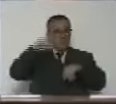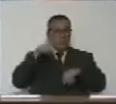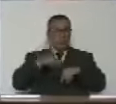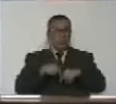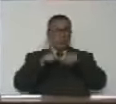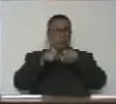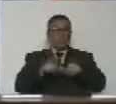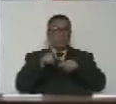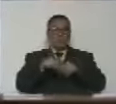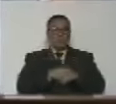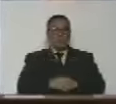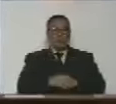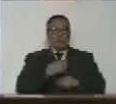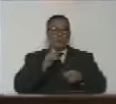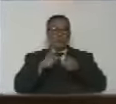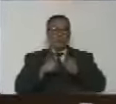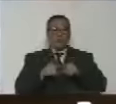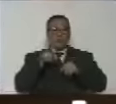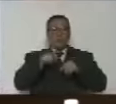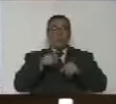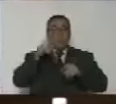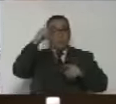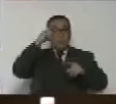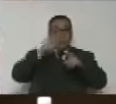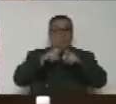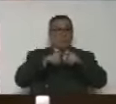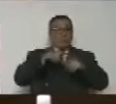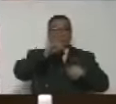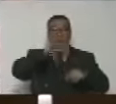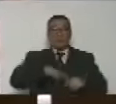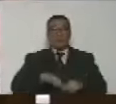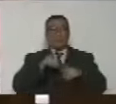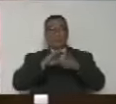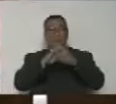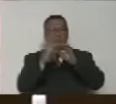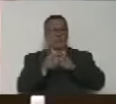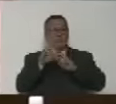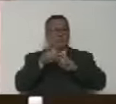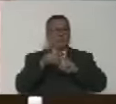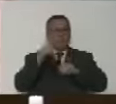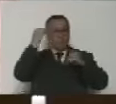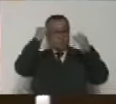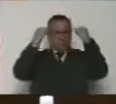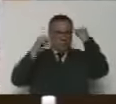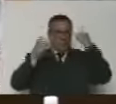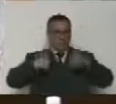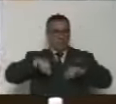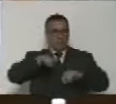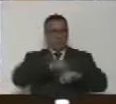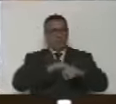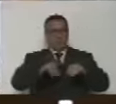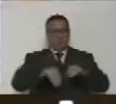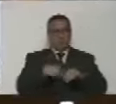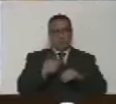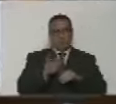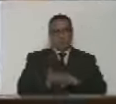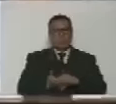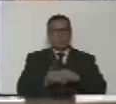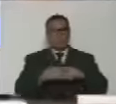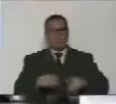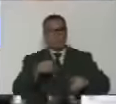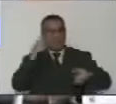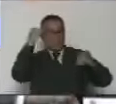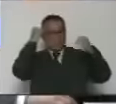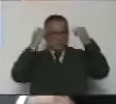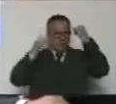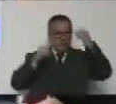nos mantiene de alguna manera como una referencia histórica y geoestratégica, que es nuestra capacidad de